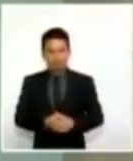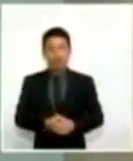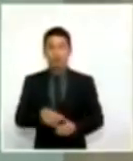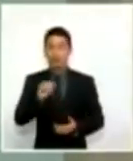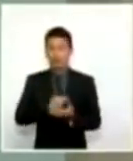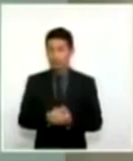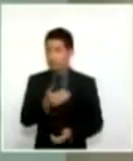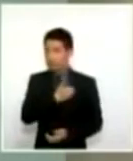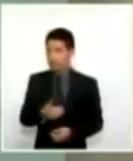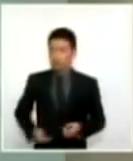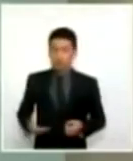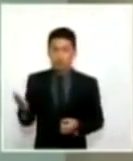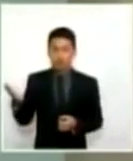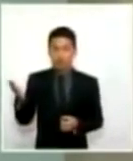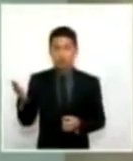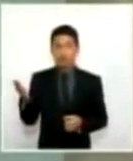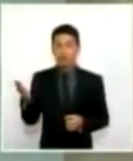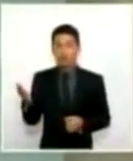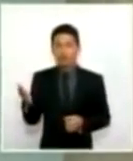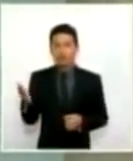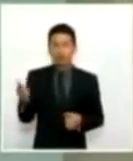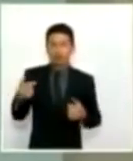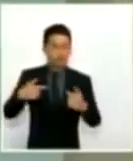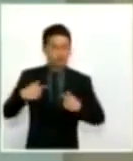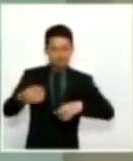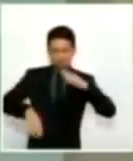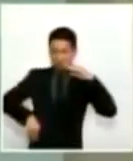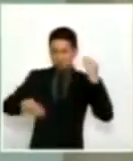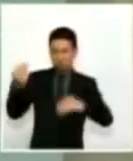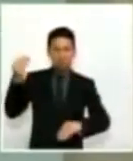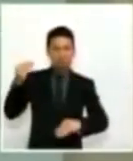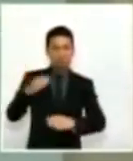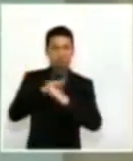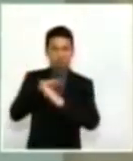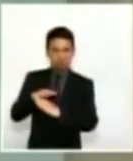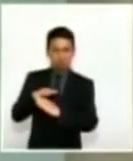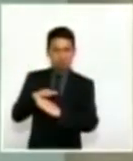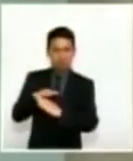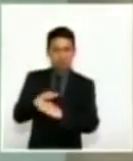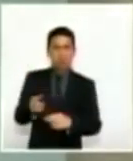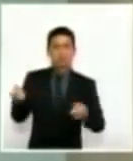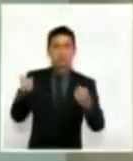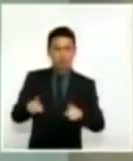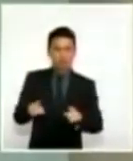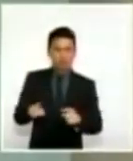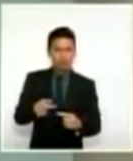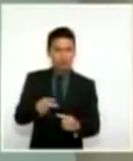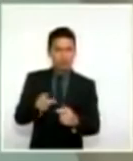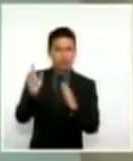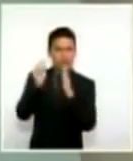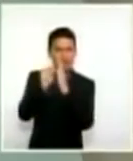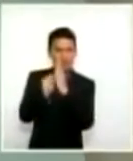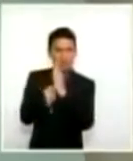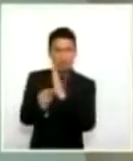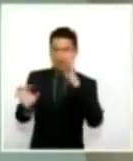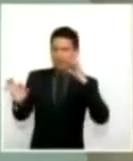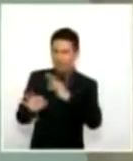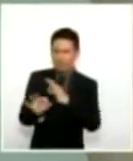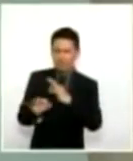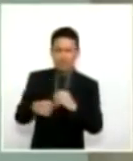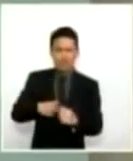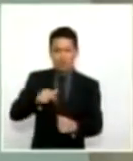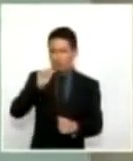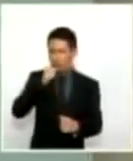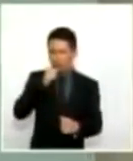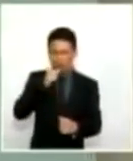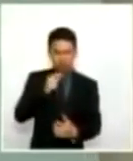presidente, no solo rechazo, sino que hago un especial énfasis por el dolor que